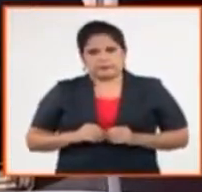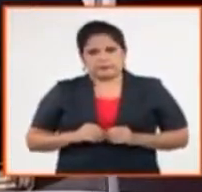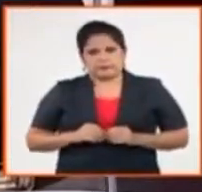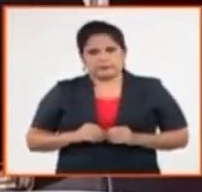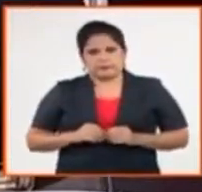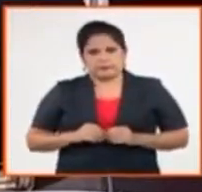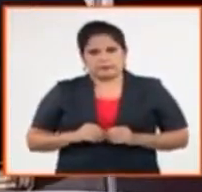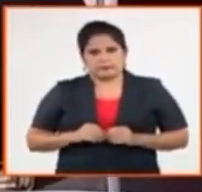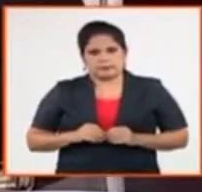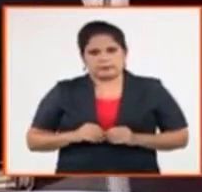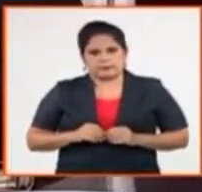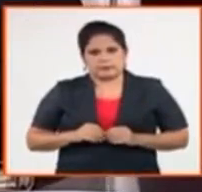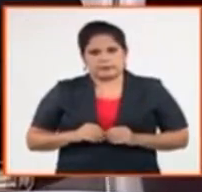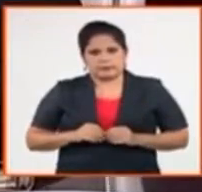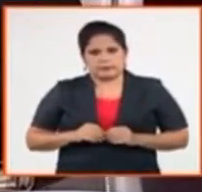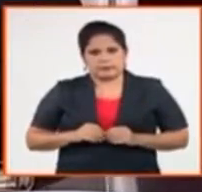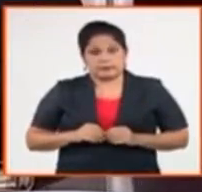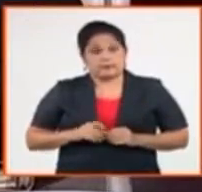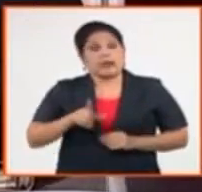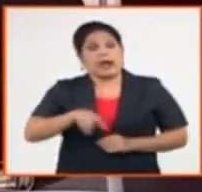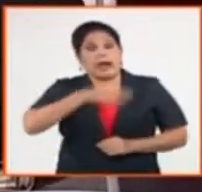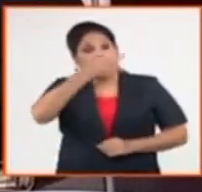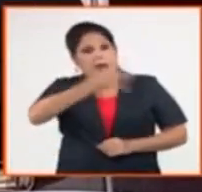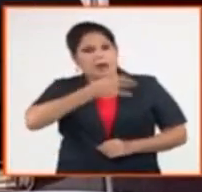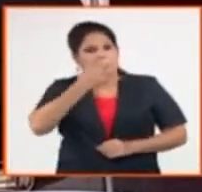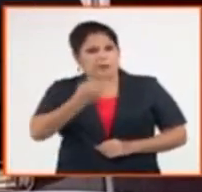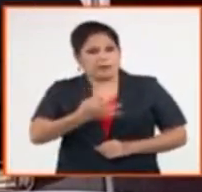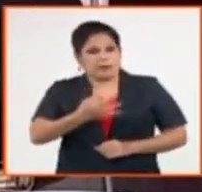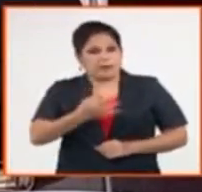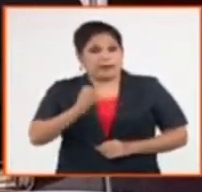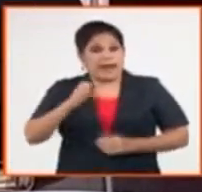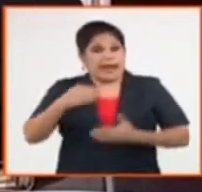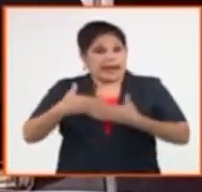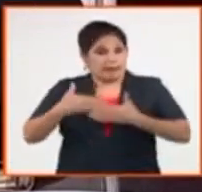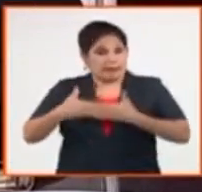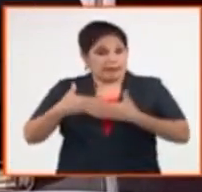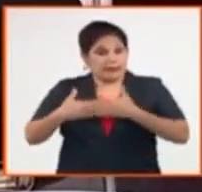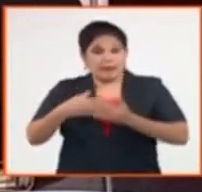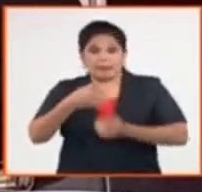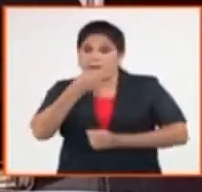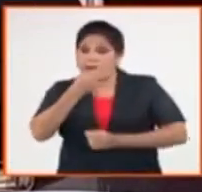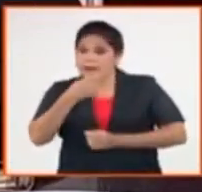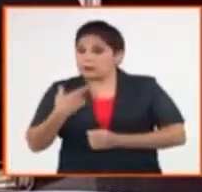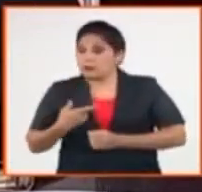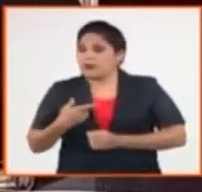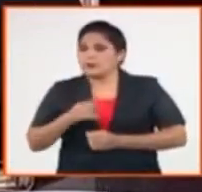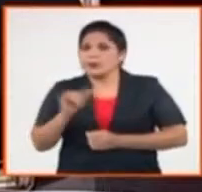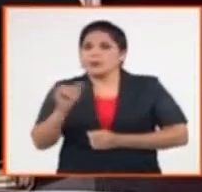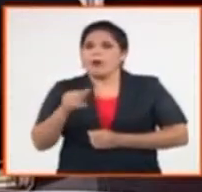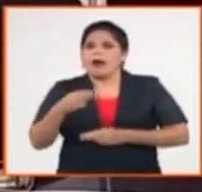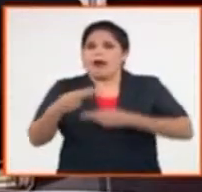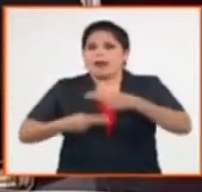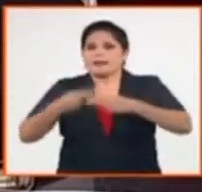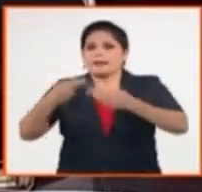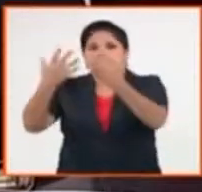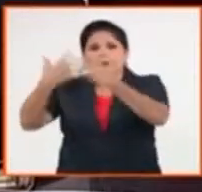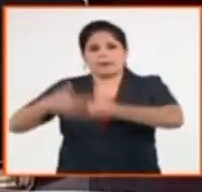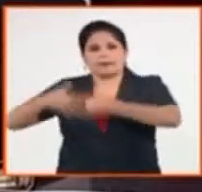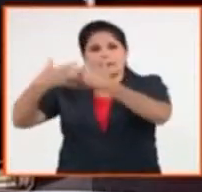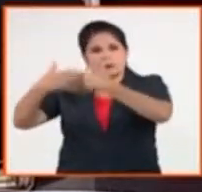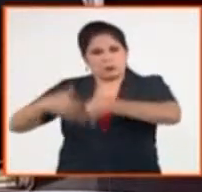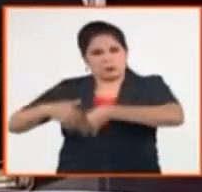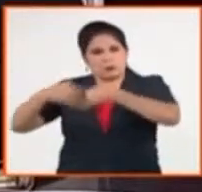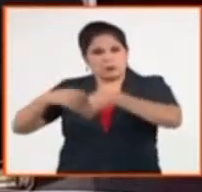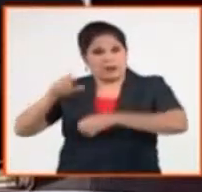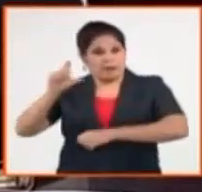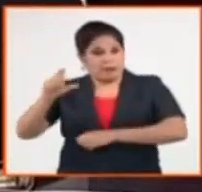en vacunas. Hay que decir, Randy, Encomed es el operador logístico de la industria biofarmacéutica, pero